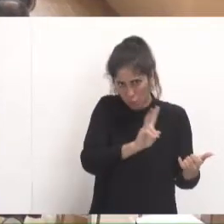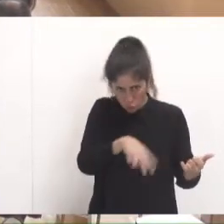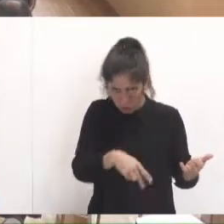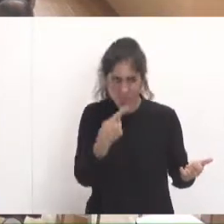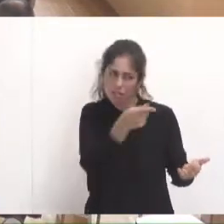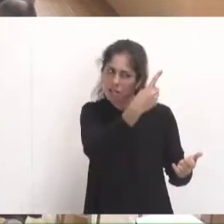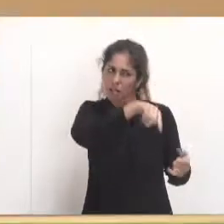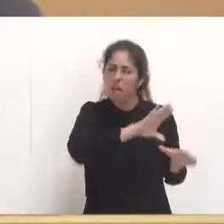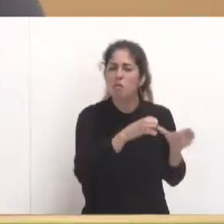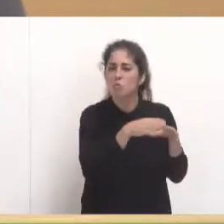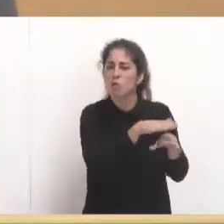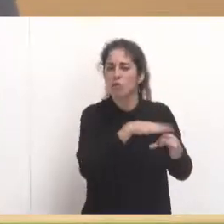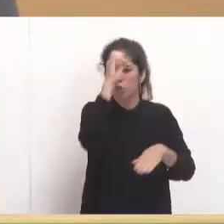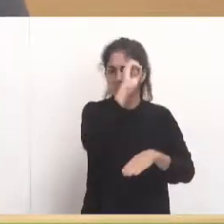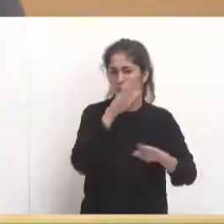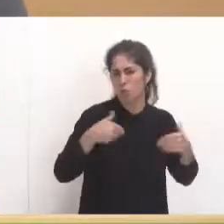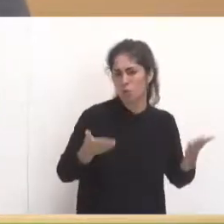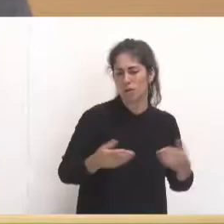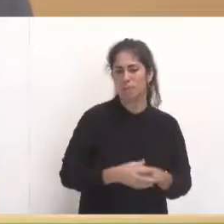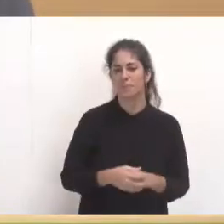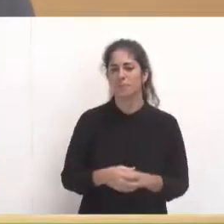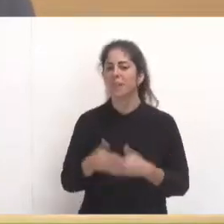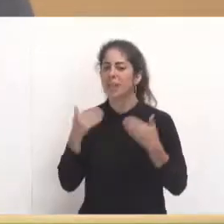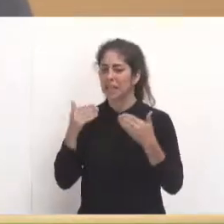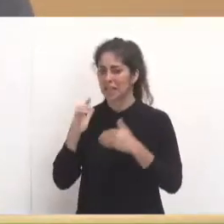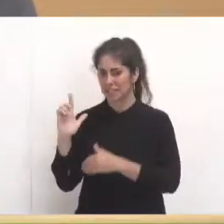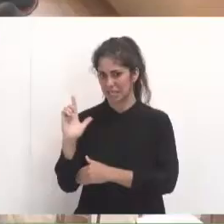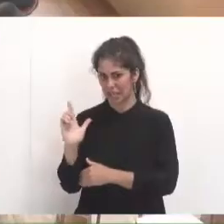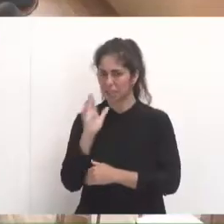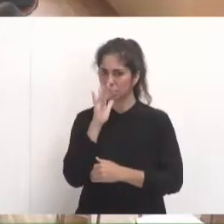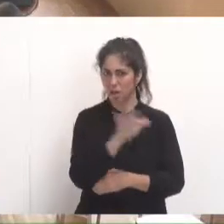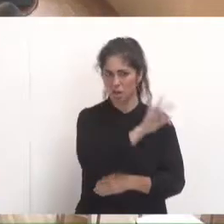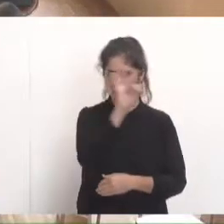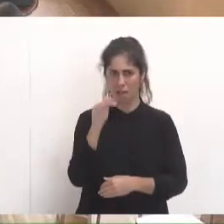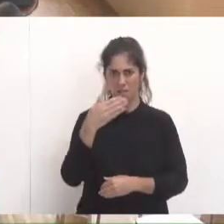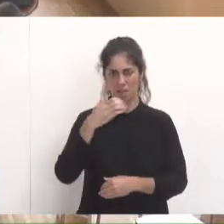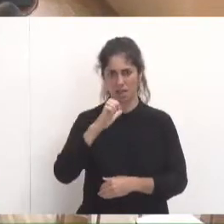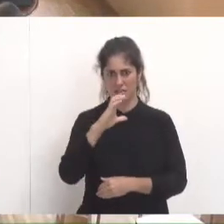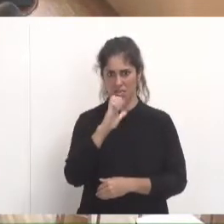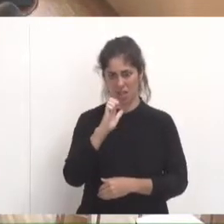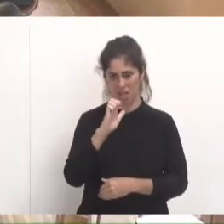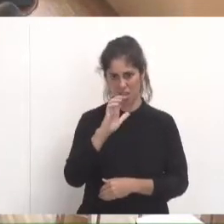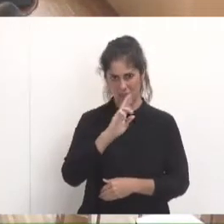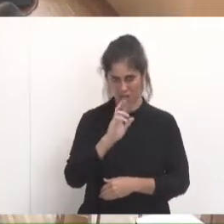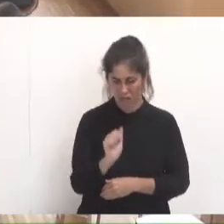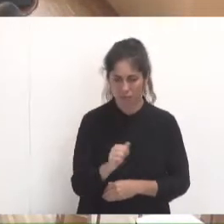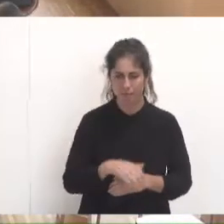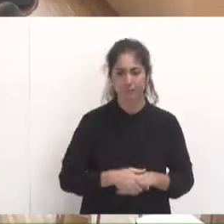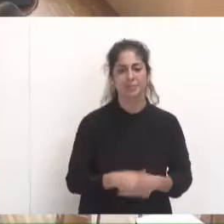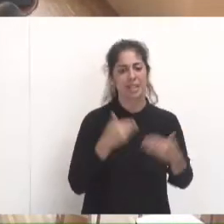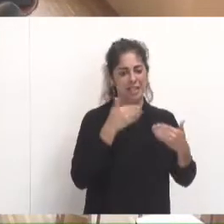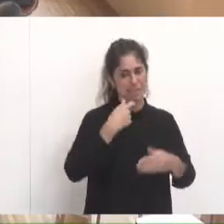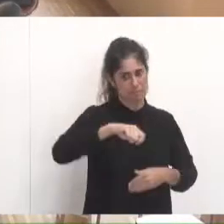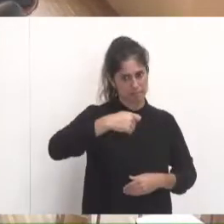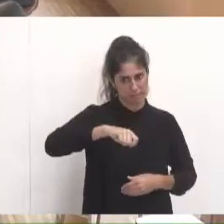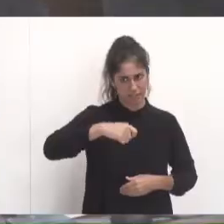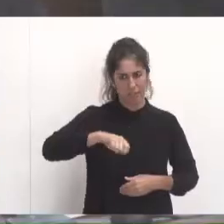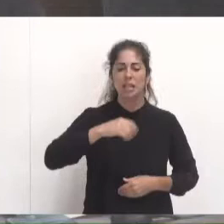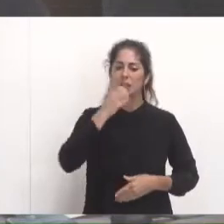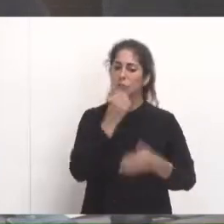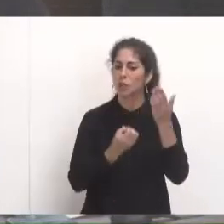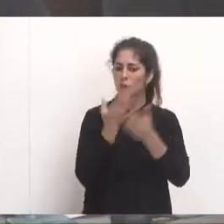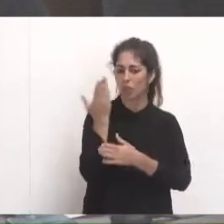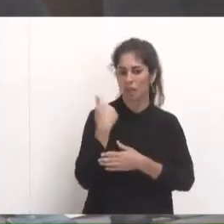Muchas gracias, señor Ledesma. Señor Becerra. Gracias, presidente. Buenos días. Lo primero, vaya por delante, que no dudo de